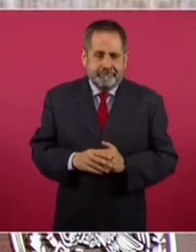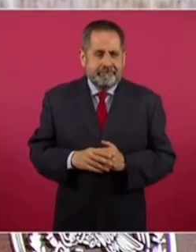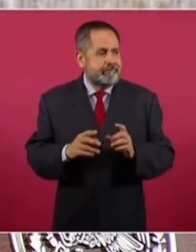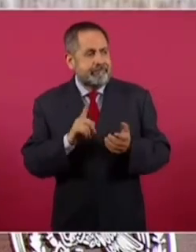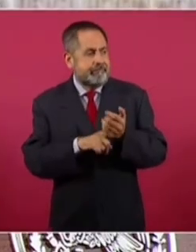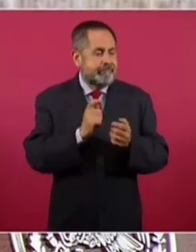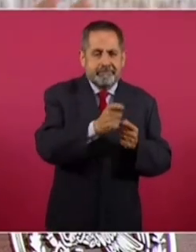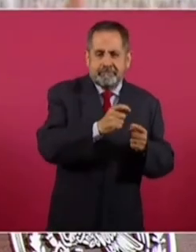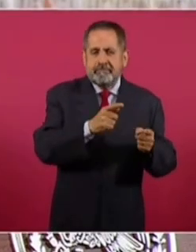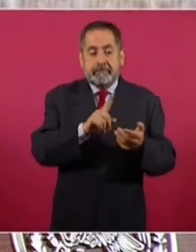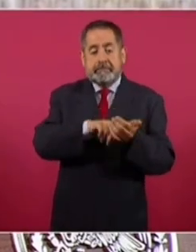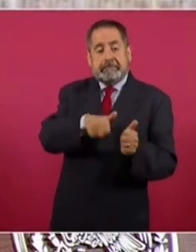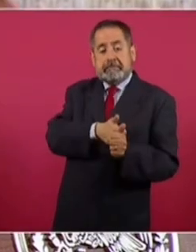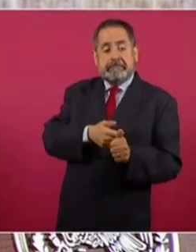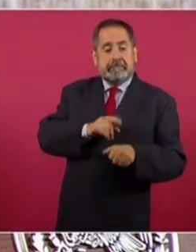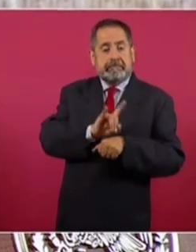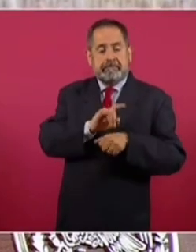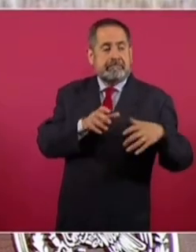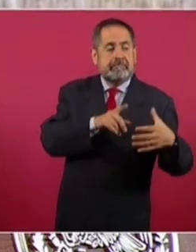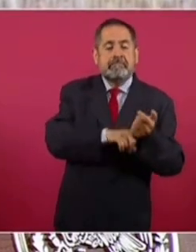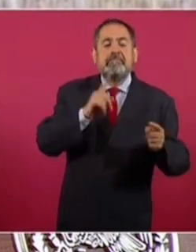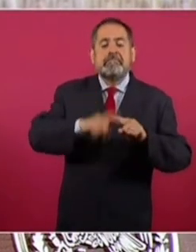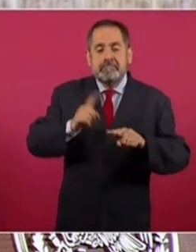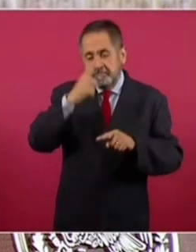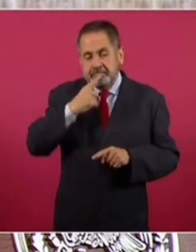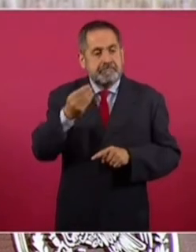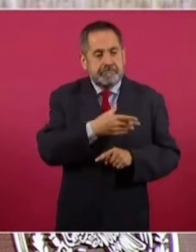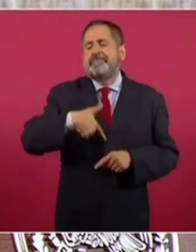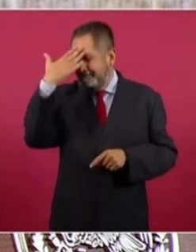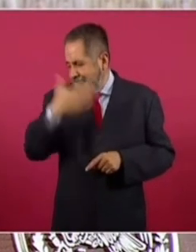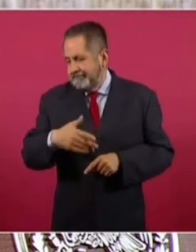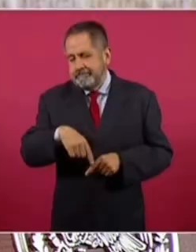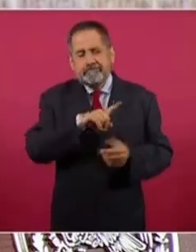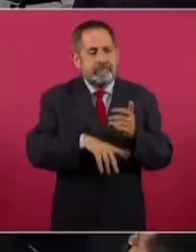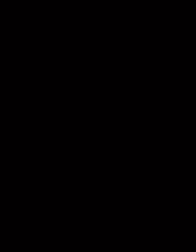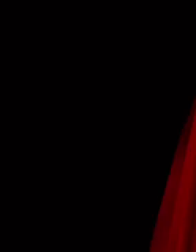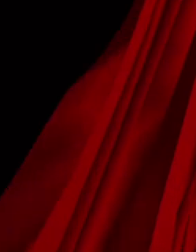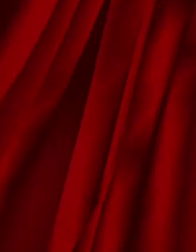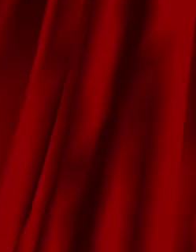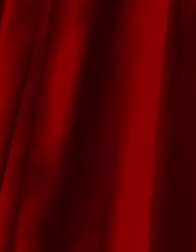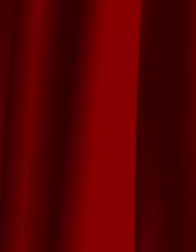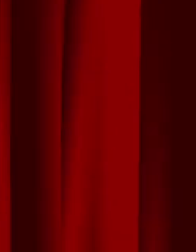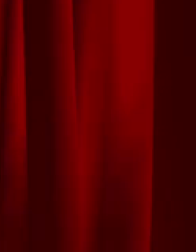qué sucede, quiénes son los que están detrás de todos estos asuntos irregulares.